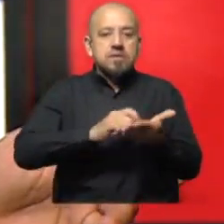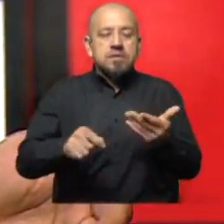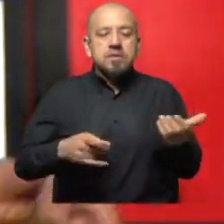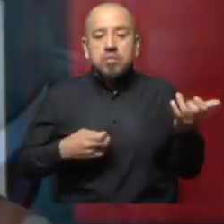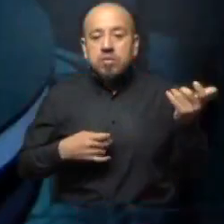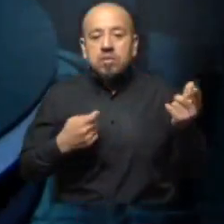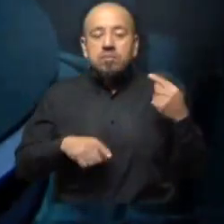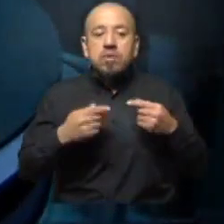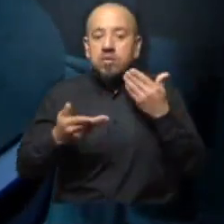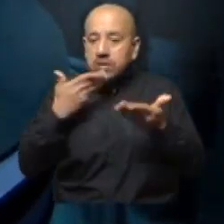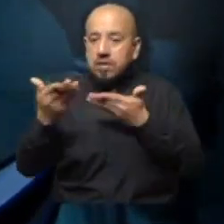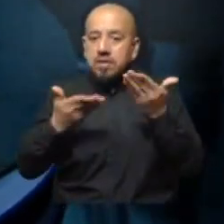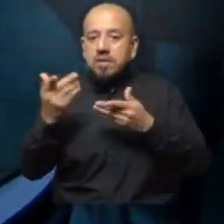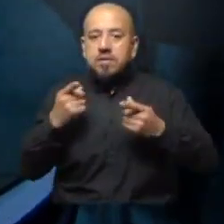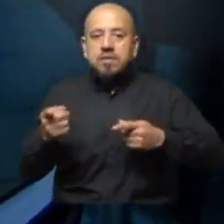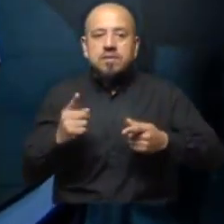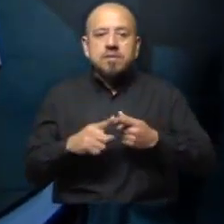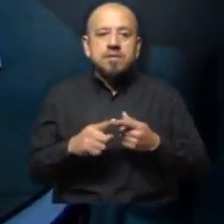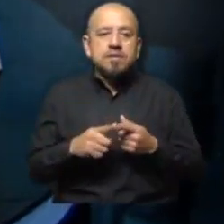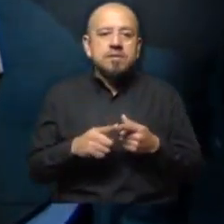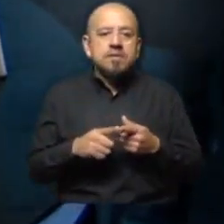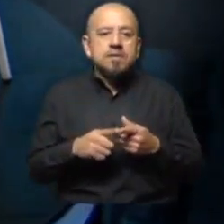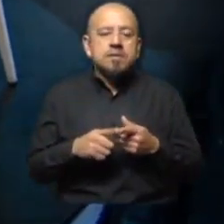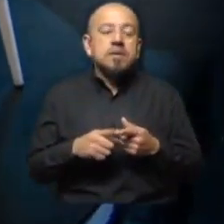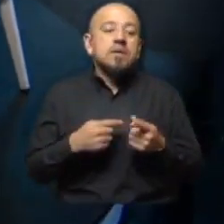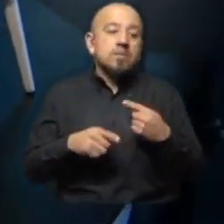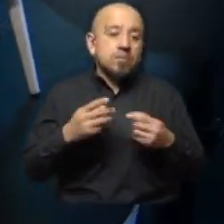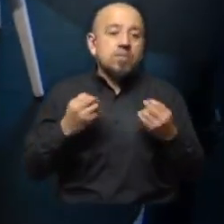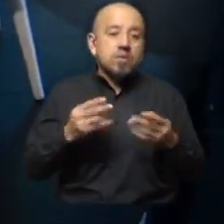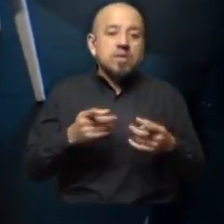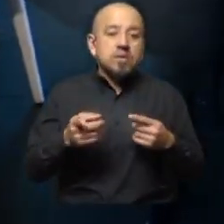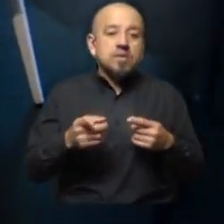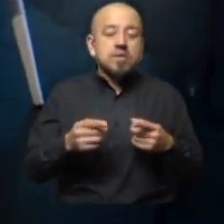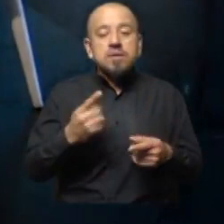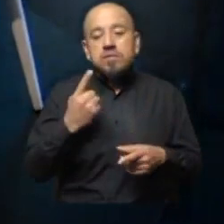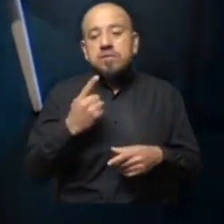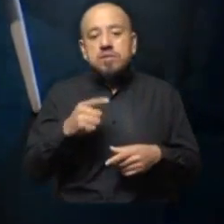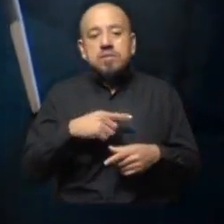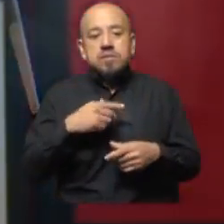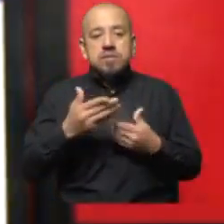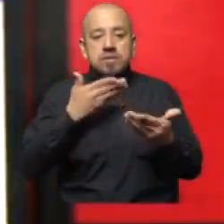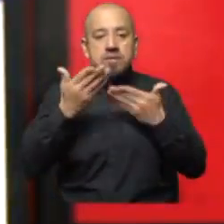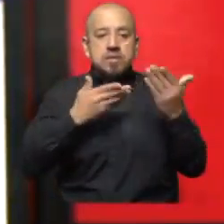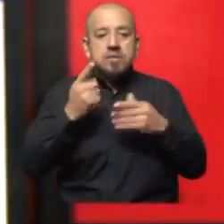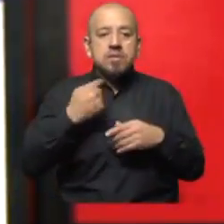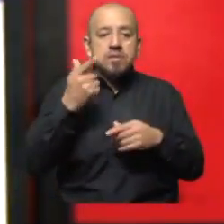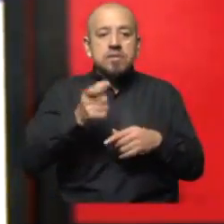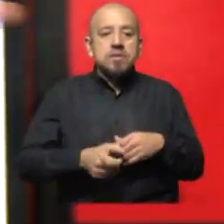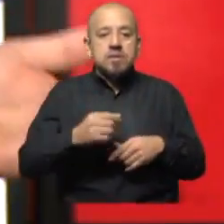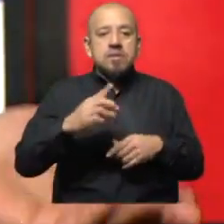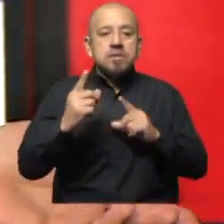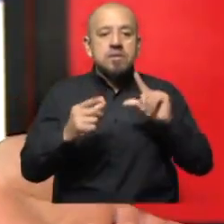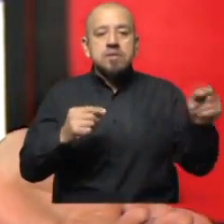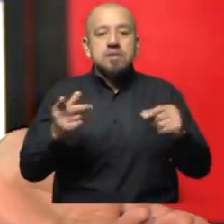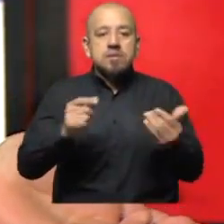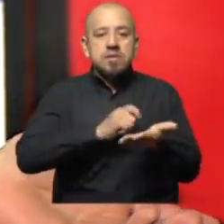pero terminé en consecuencia es consecuencia de eso pero porque además como ya era el principio de cantar otras personas pues a personas de fuego para los escribí